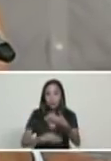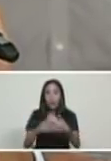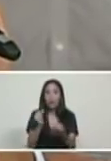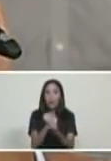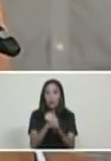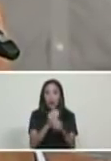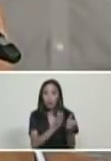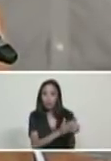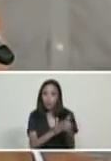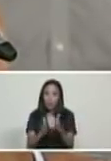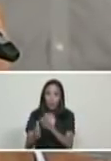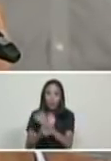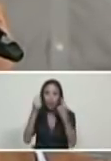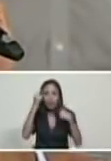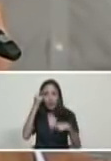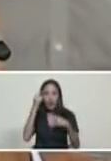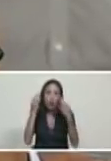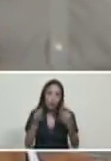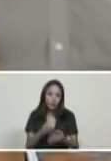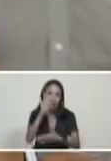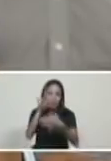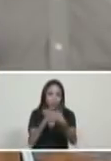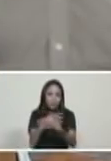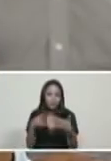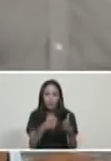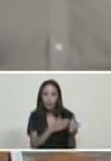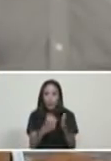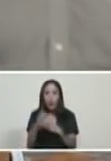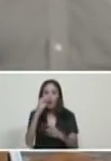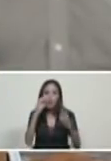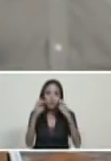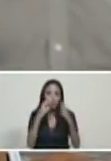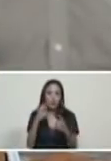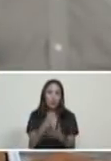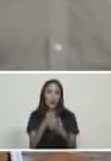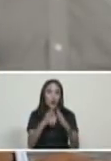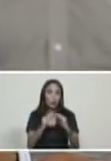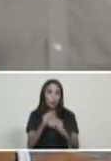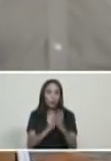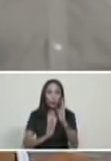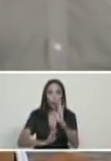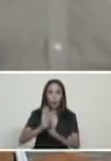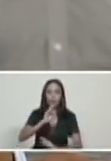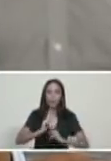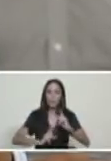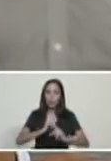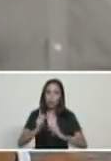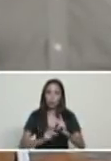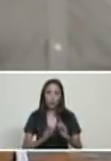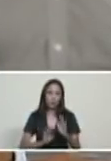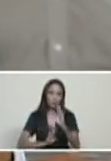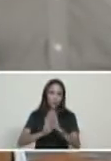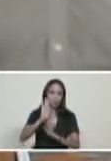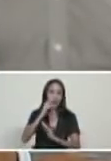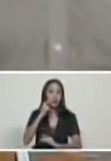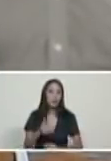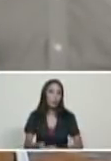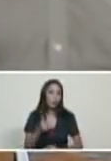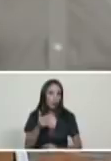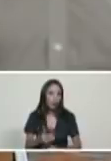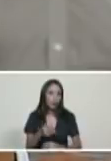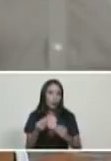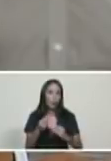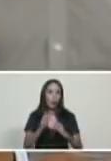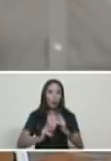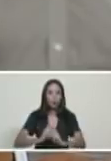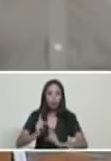inversiones, para estas exportaciones e importaciones. Levantar los volúmenes de producción, esto es importante, presidente. Nosotros